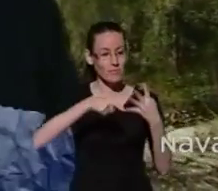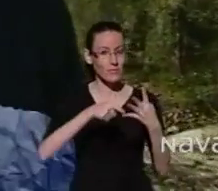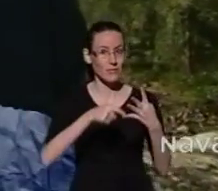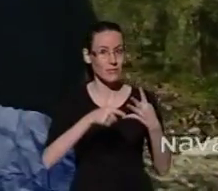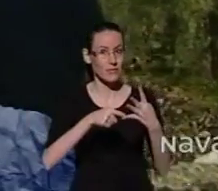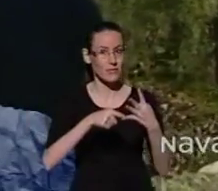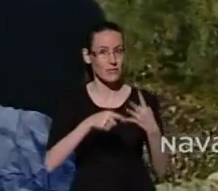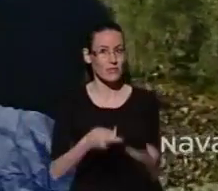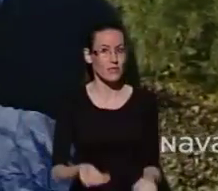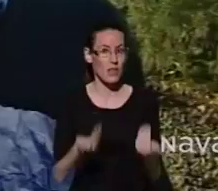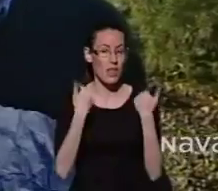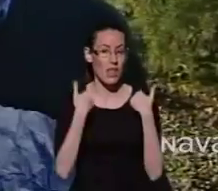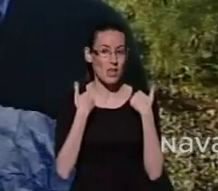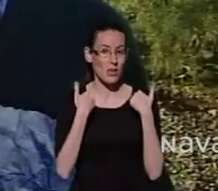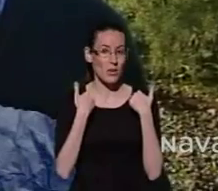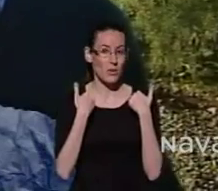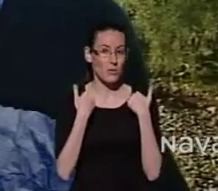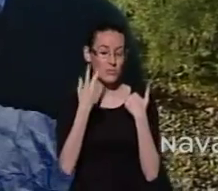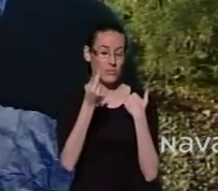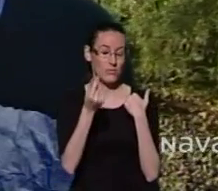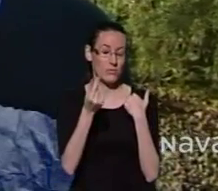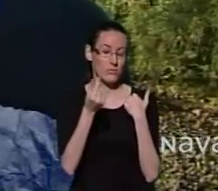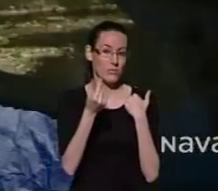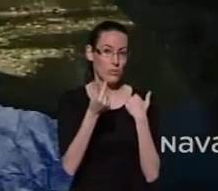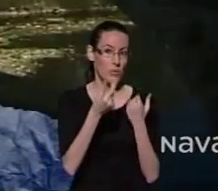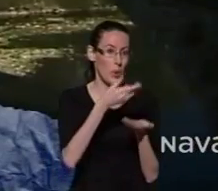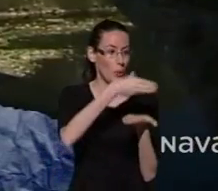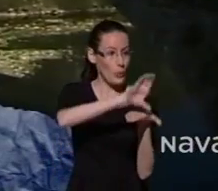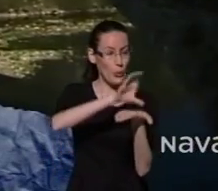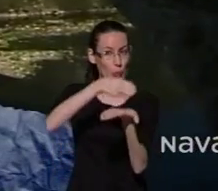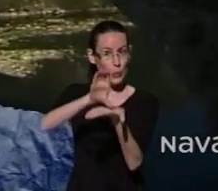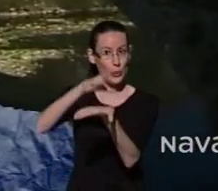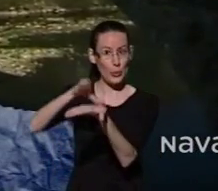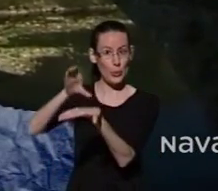se repartieron el coste de la construcción del puente, los 800 ducados y